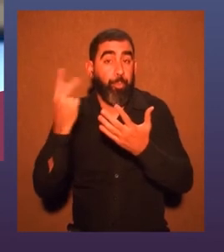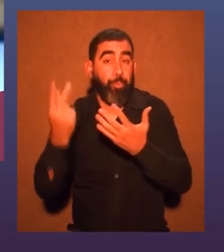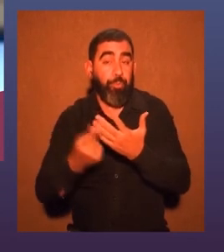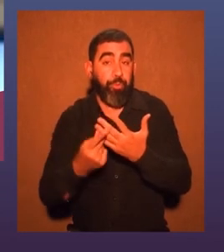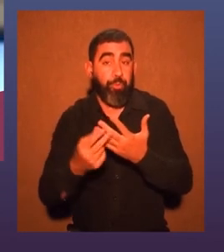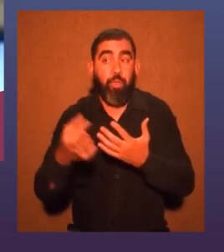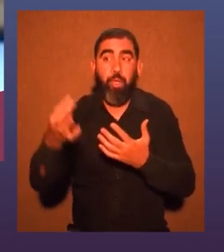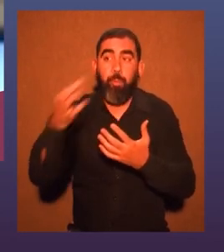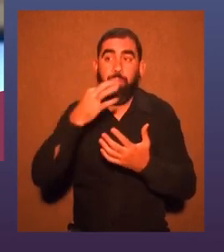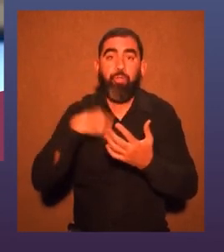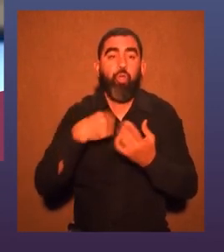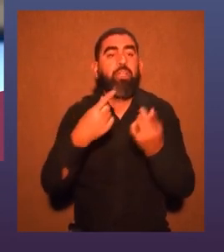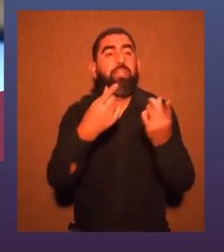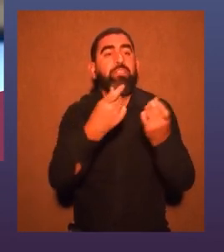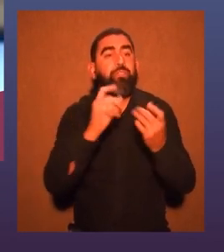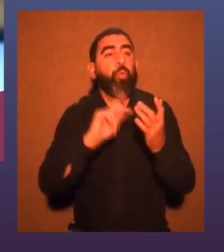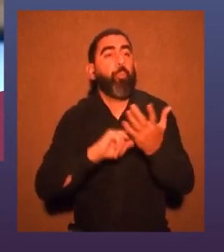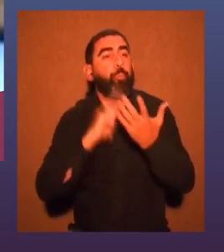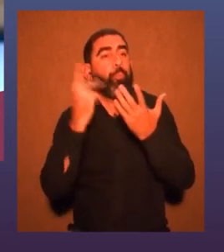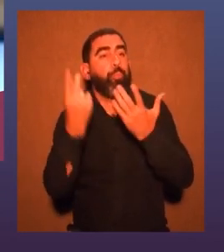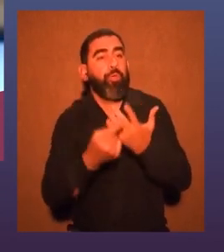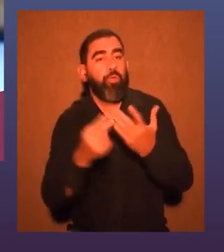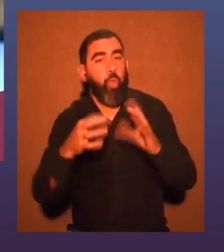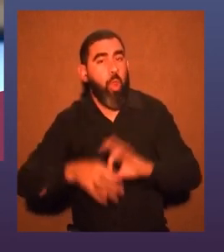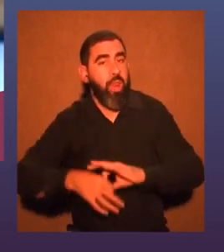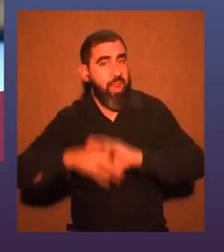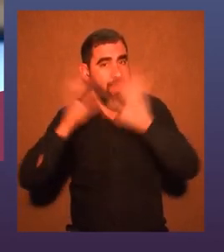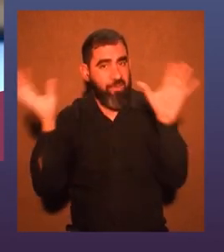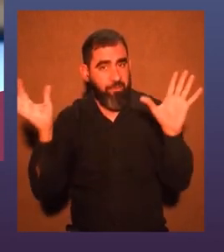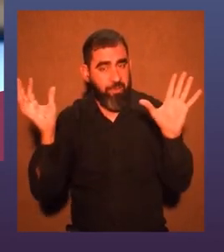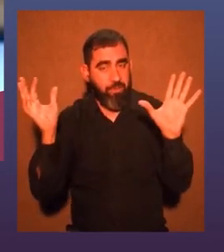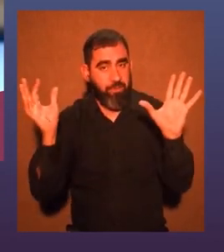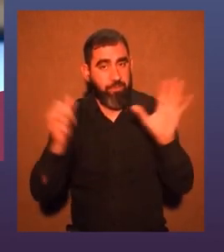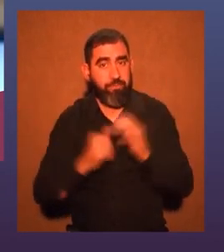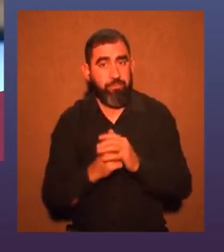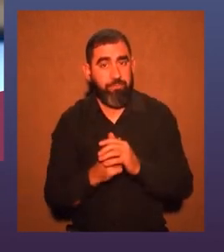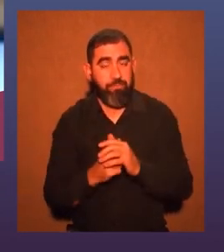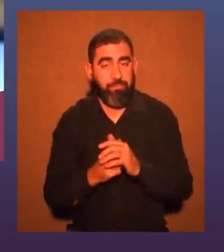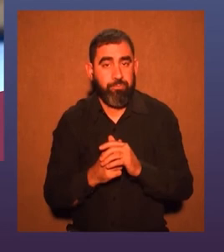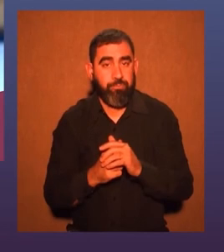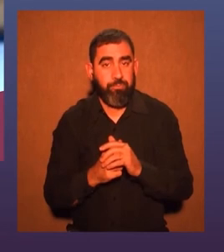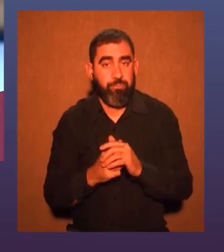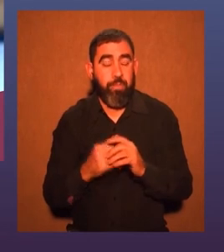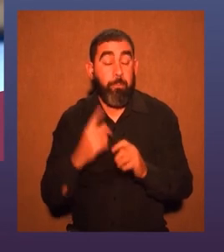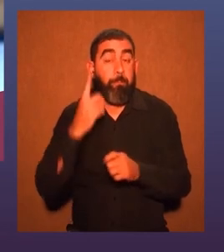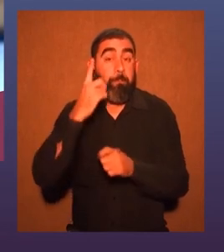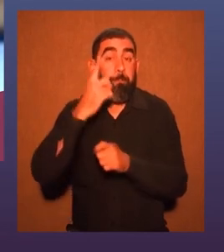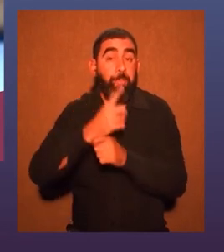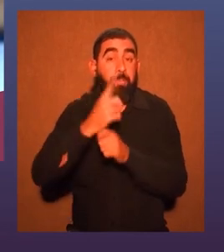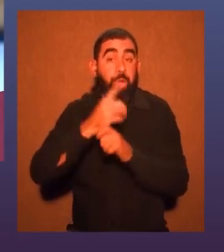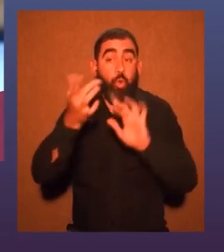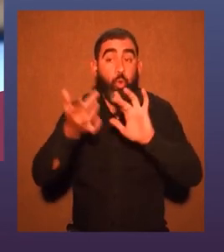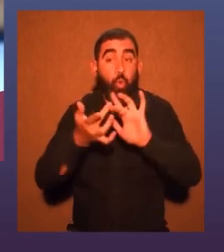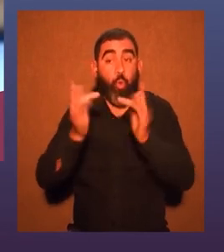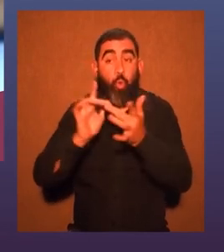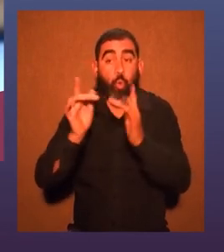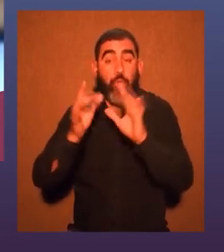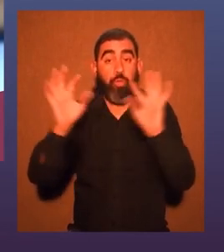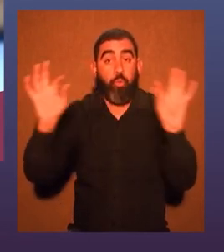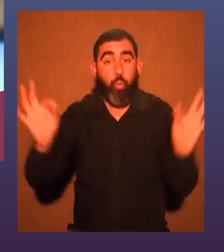bueno, necesito que hagas un proyecto y es libre, es como que, bueno, está primero ese contacto con la